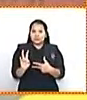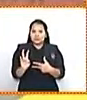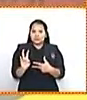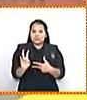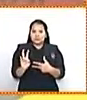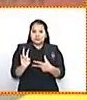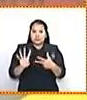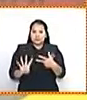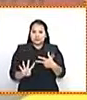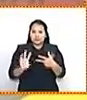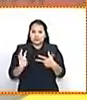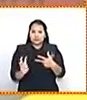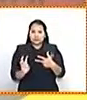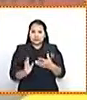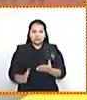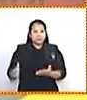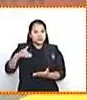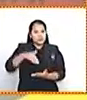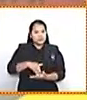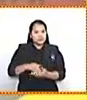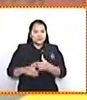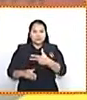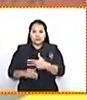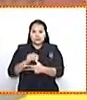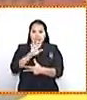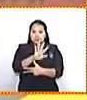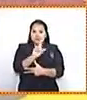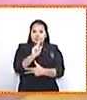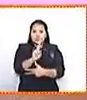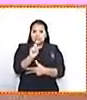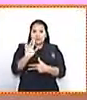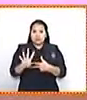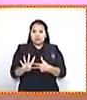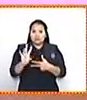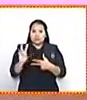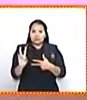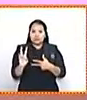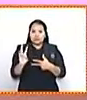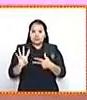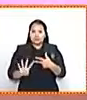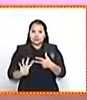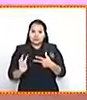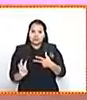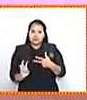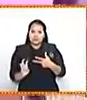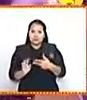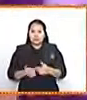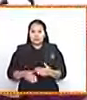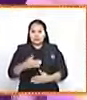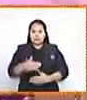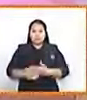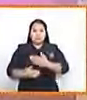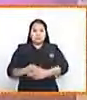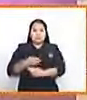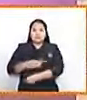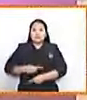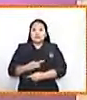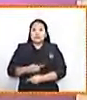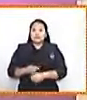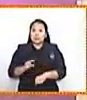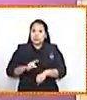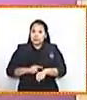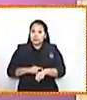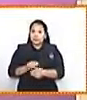Es el 46. Reitero, 51, 47 y 46. Continuamos la diversión y ahora vamos